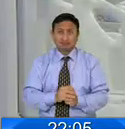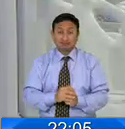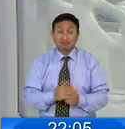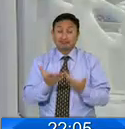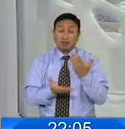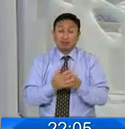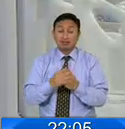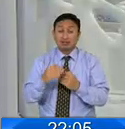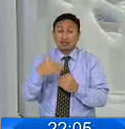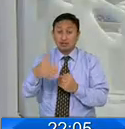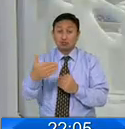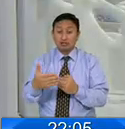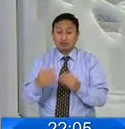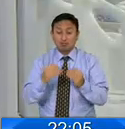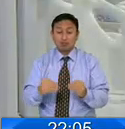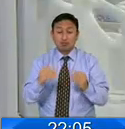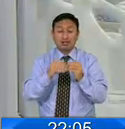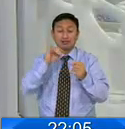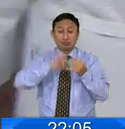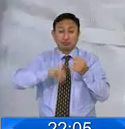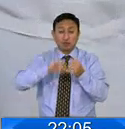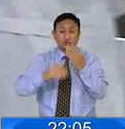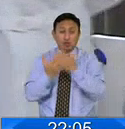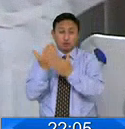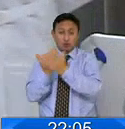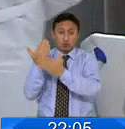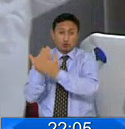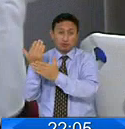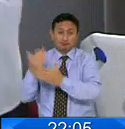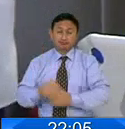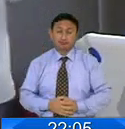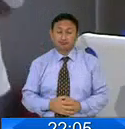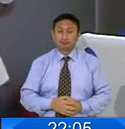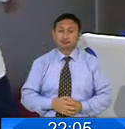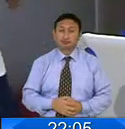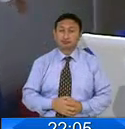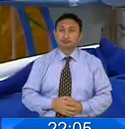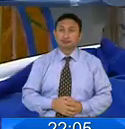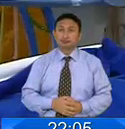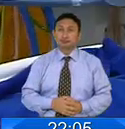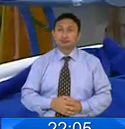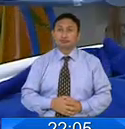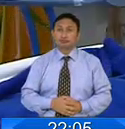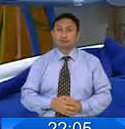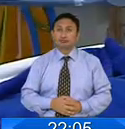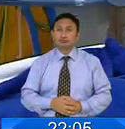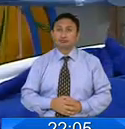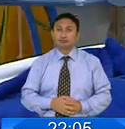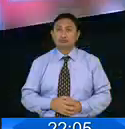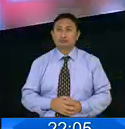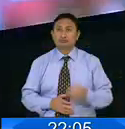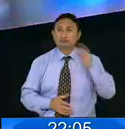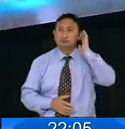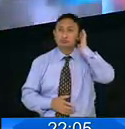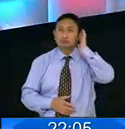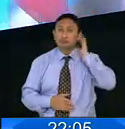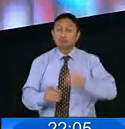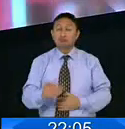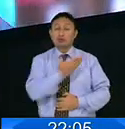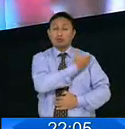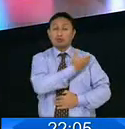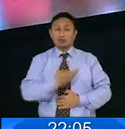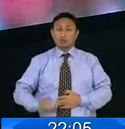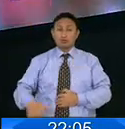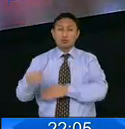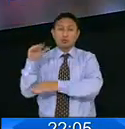variantes sigan invadiendo a la población, informó Jorge Escobar. El presidente de